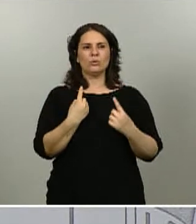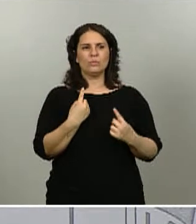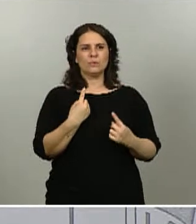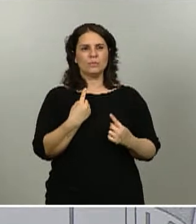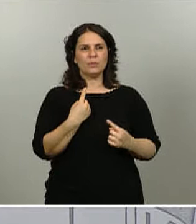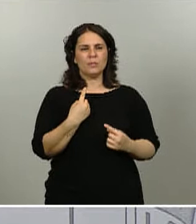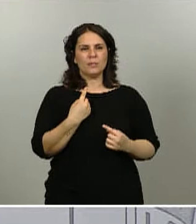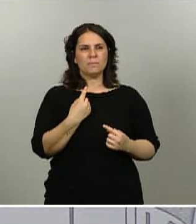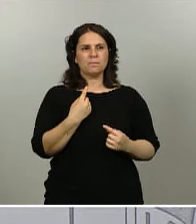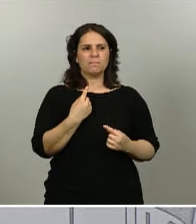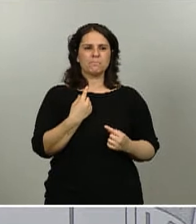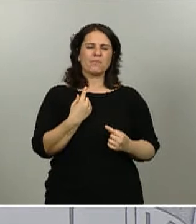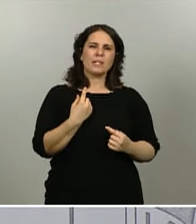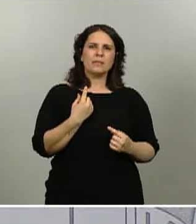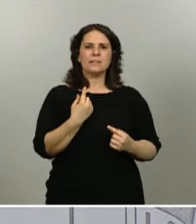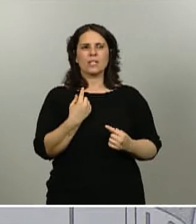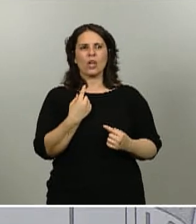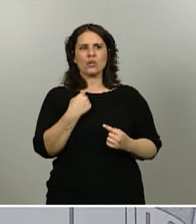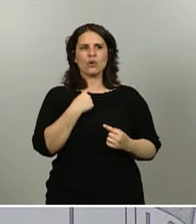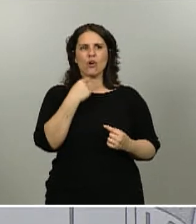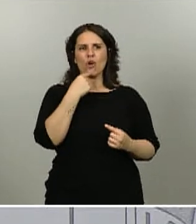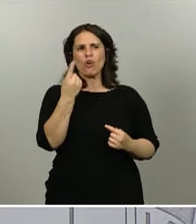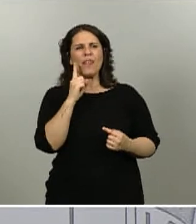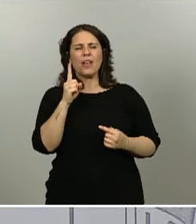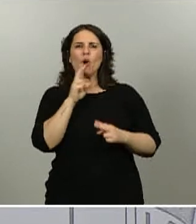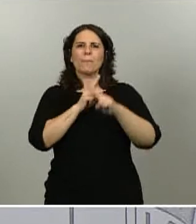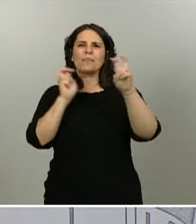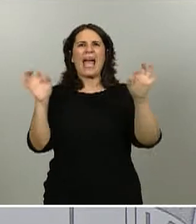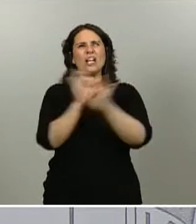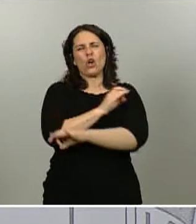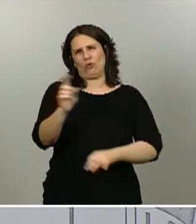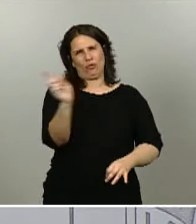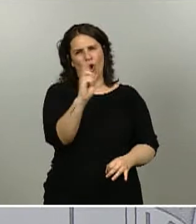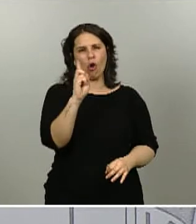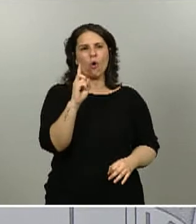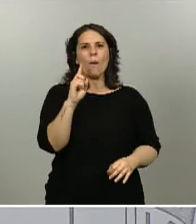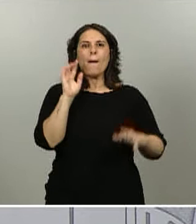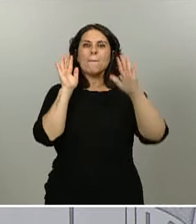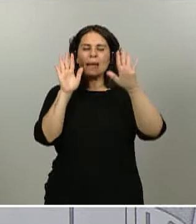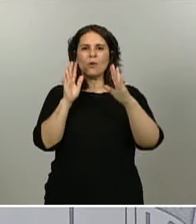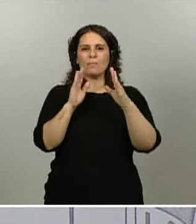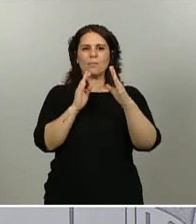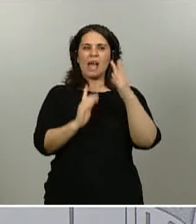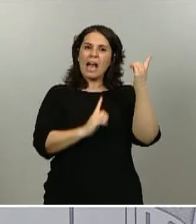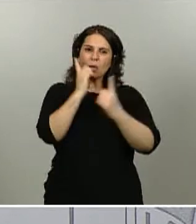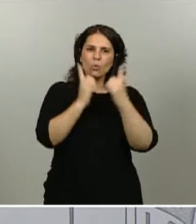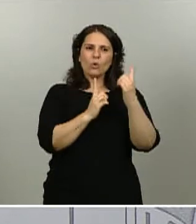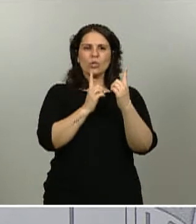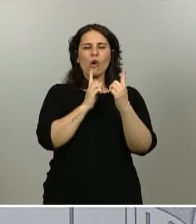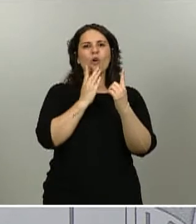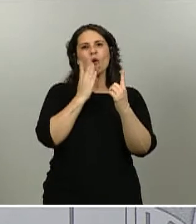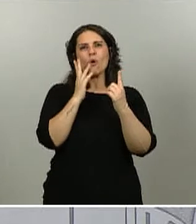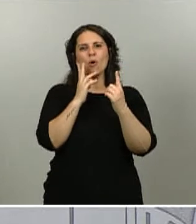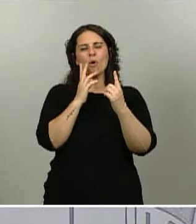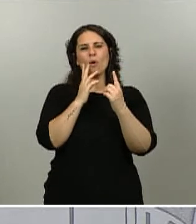yo no diría exactamente errores, pero sí variaciones en algunas variables. Y en algunos casos sí